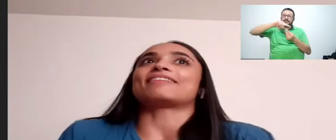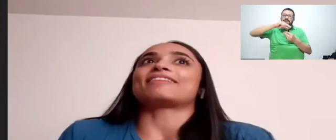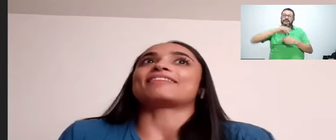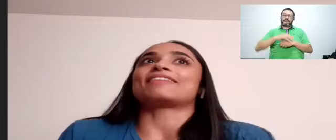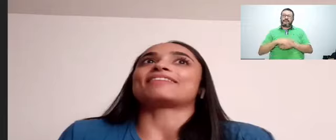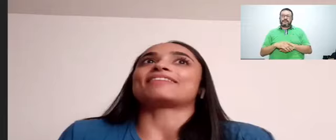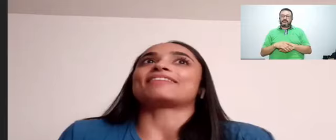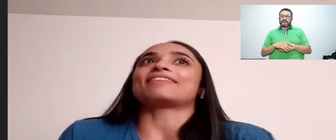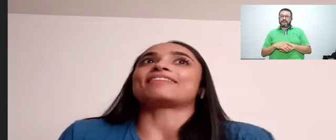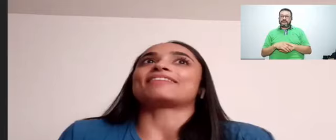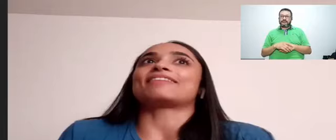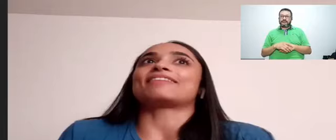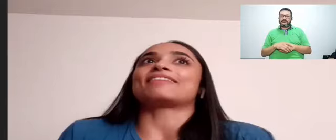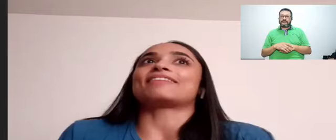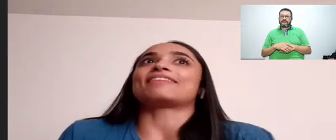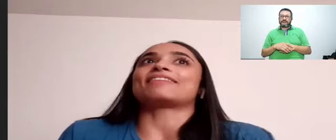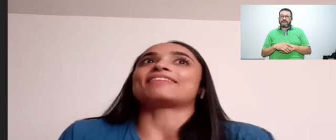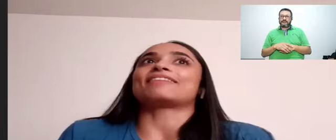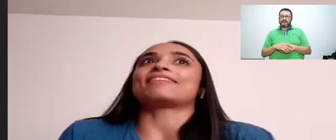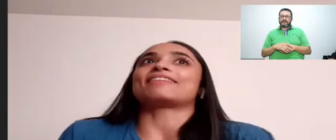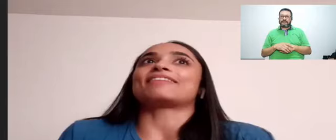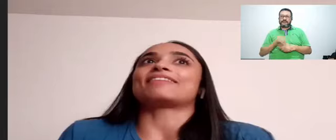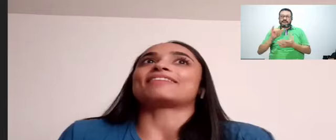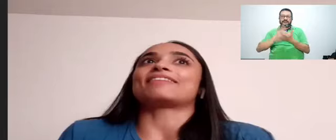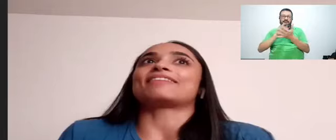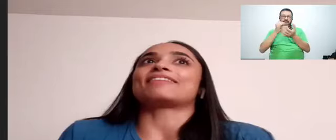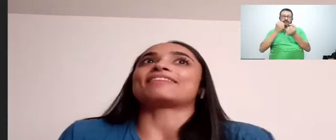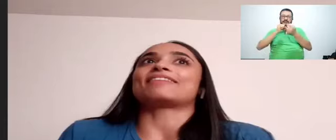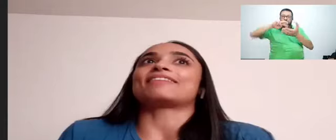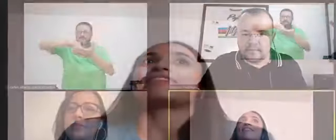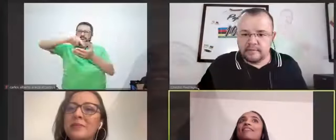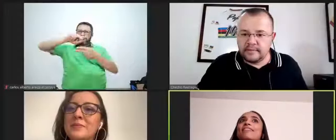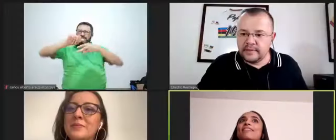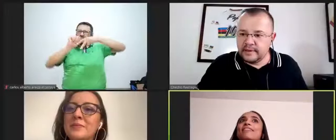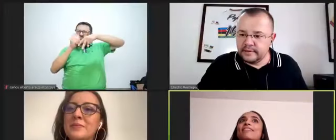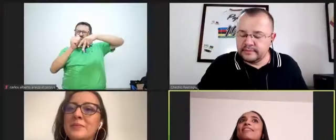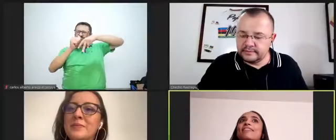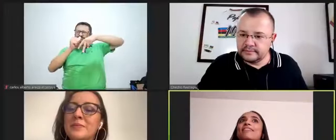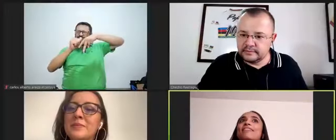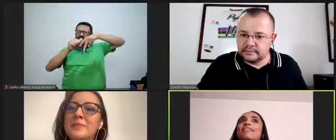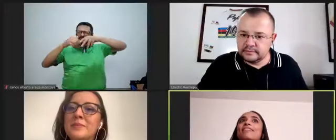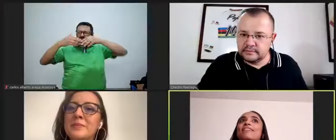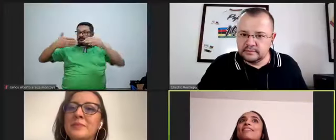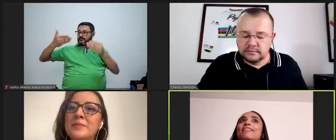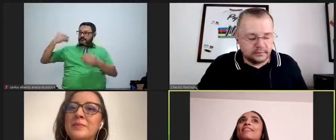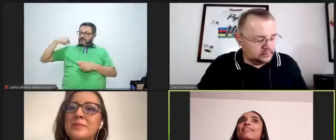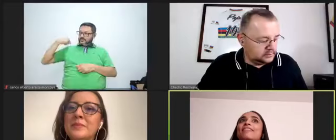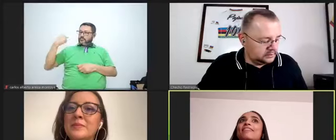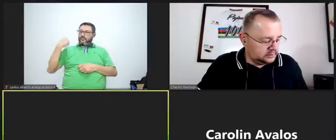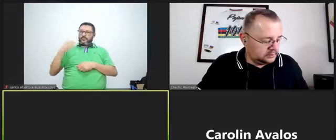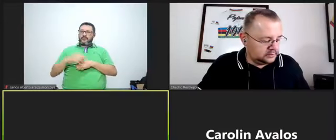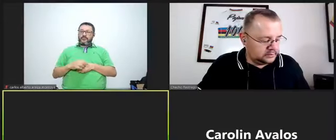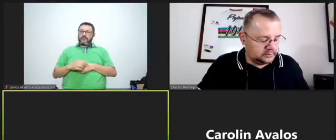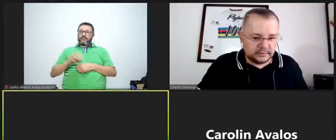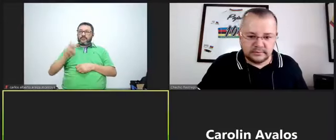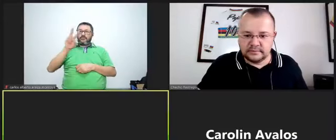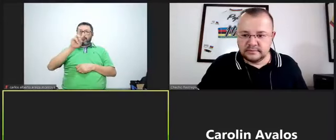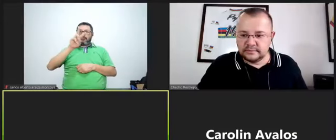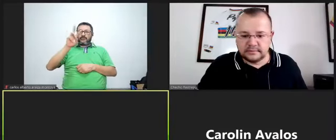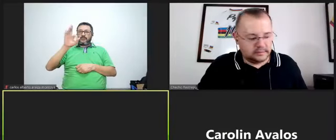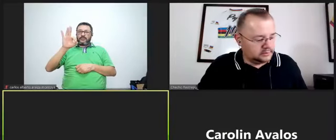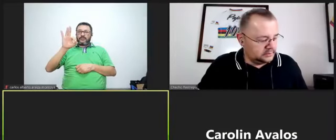ejemplo, las gimnastas que están detrás de mí, yo tengo 23 y